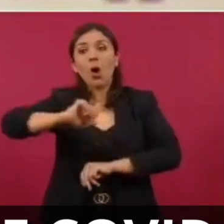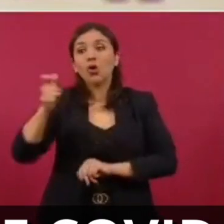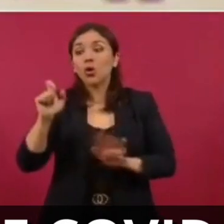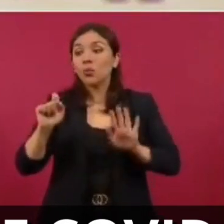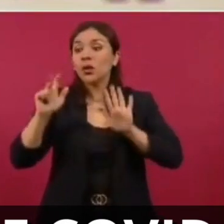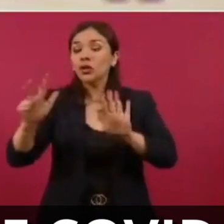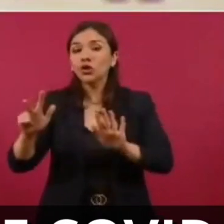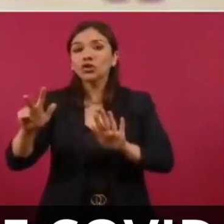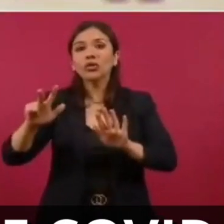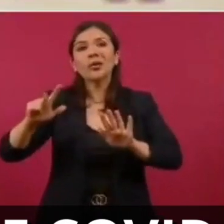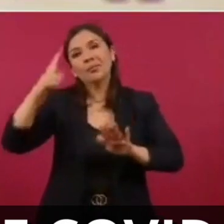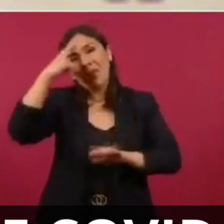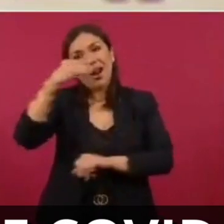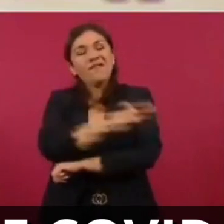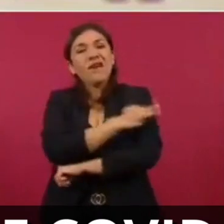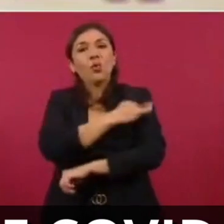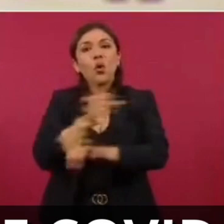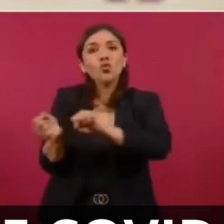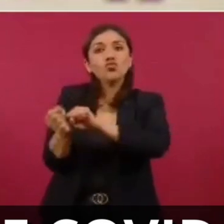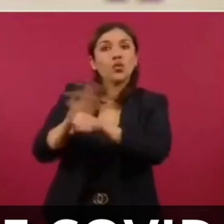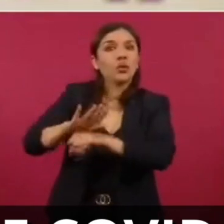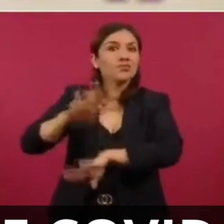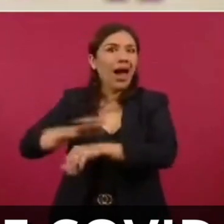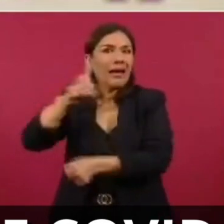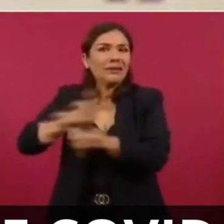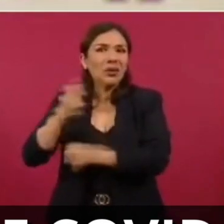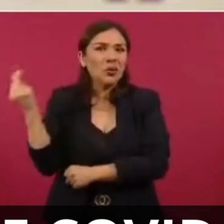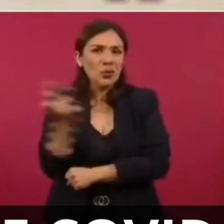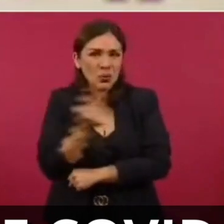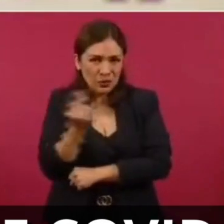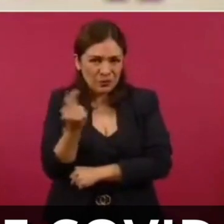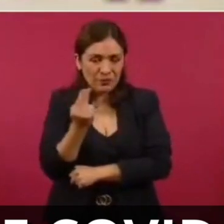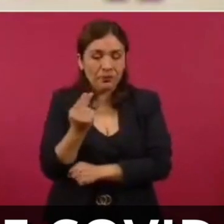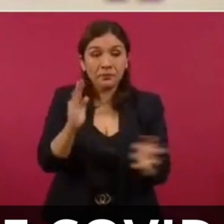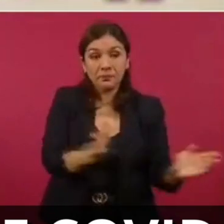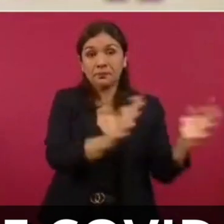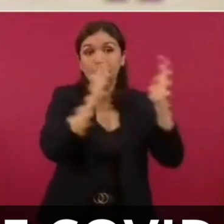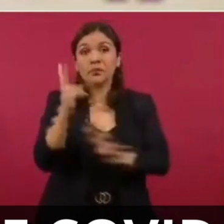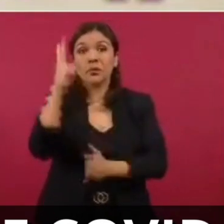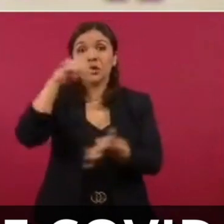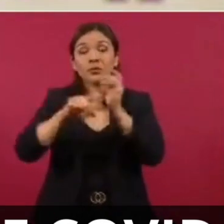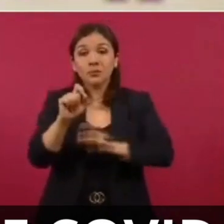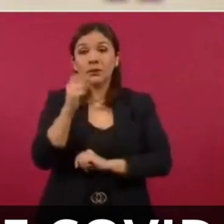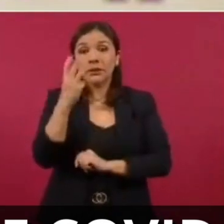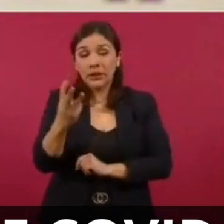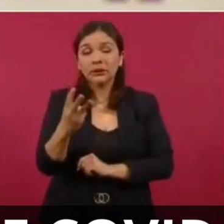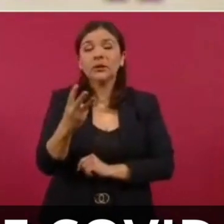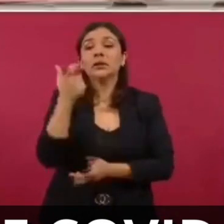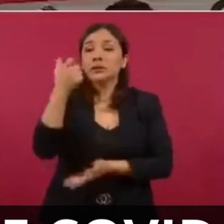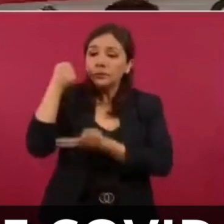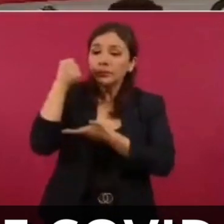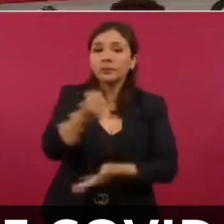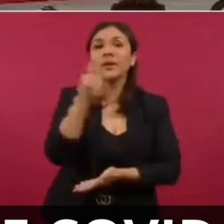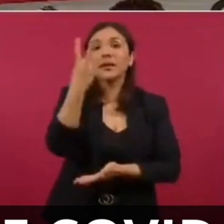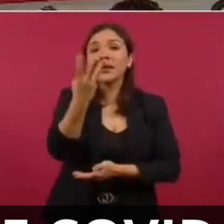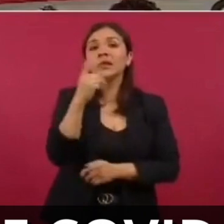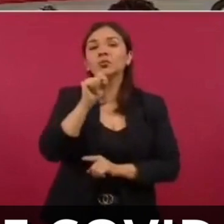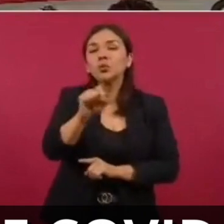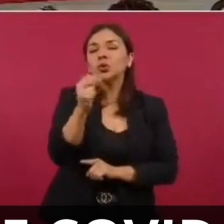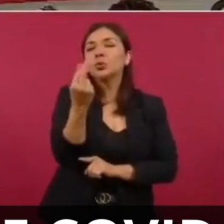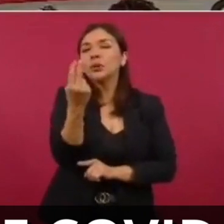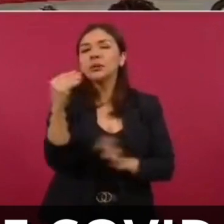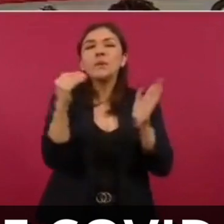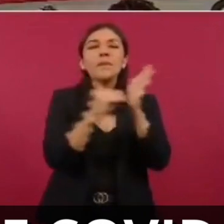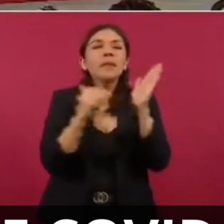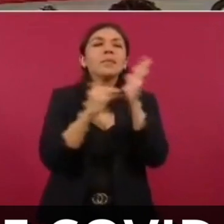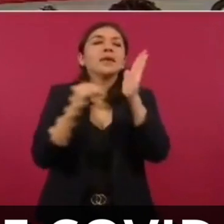sumando 30.2. En 2023 se asignaron 3.25 miles de millones de pesos al